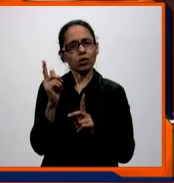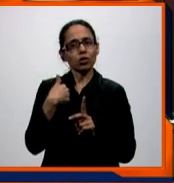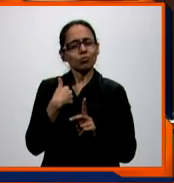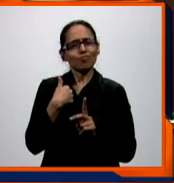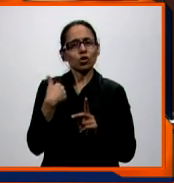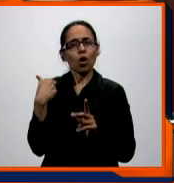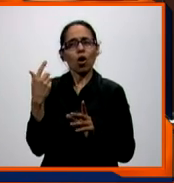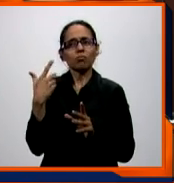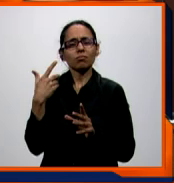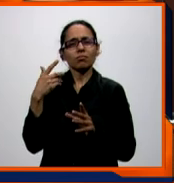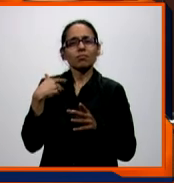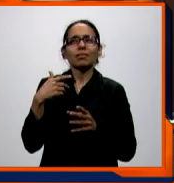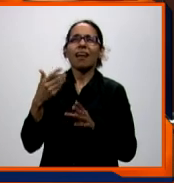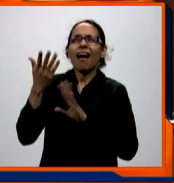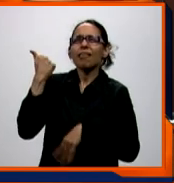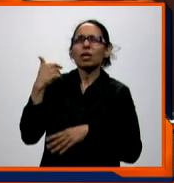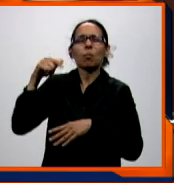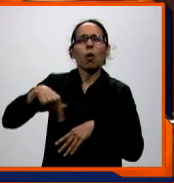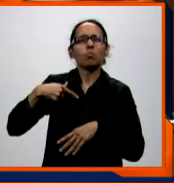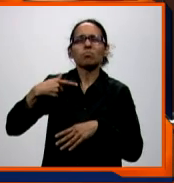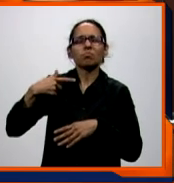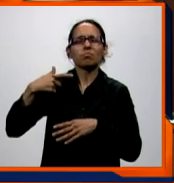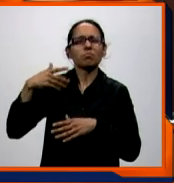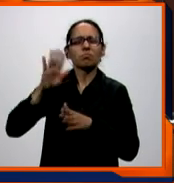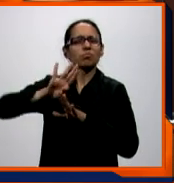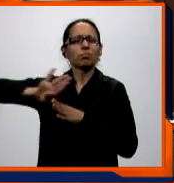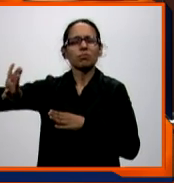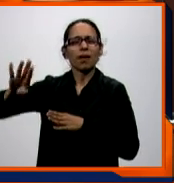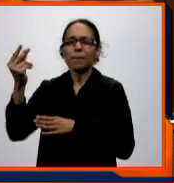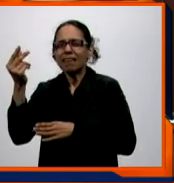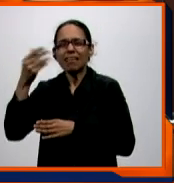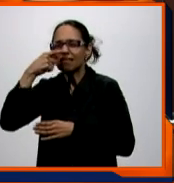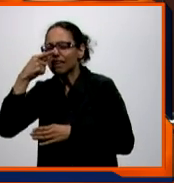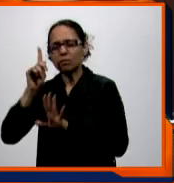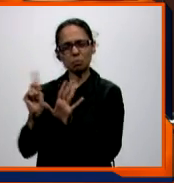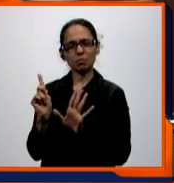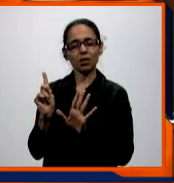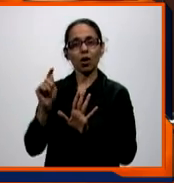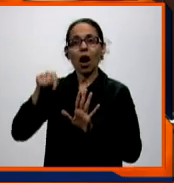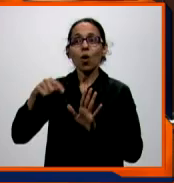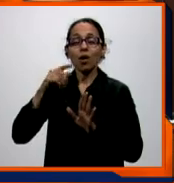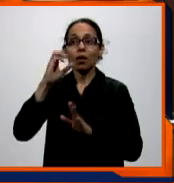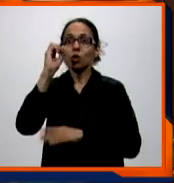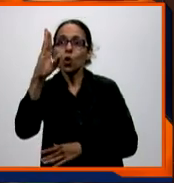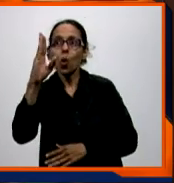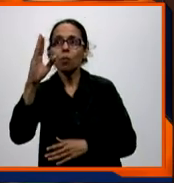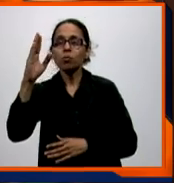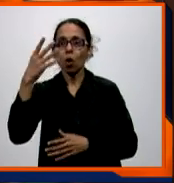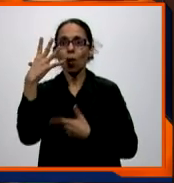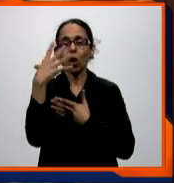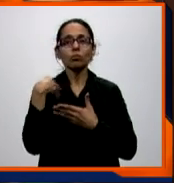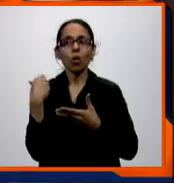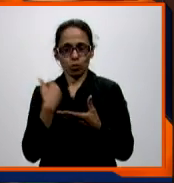Eso pasa en segundo, ante un tercer plano hoy. Hoy el club que tenga ganas de jugar tiene que ser un